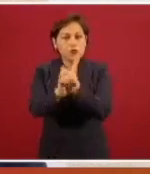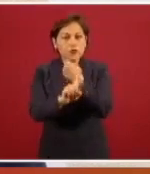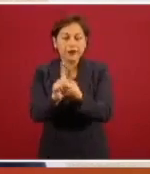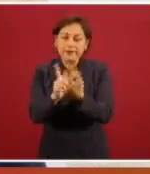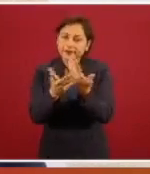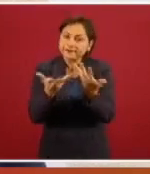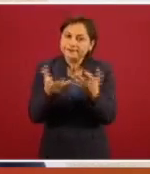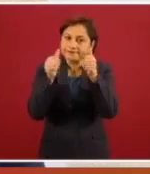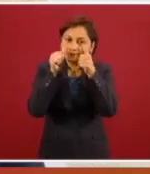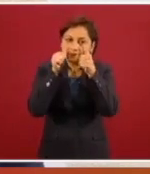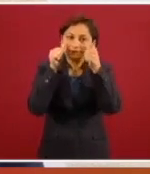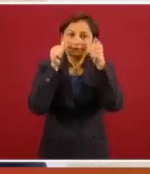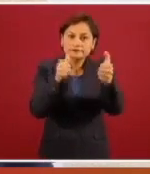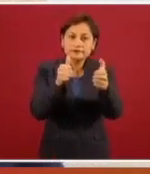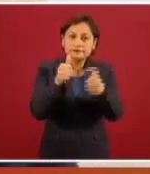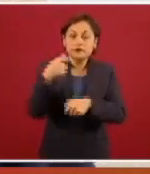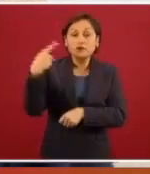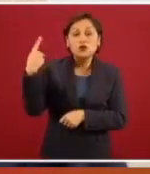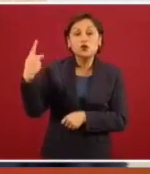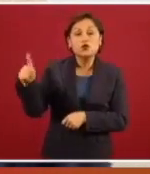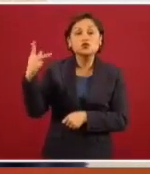política